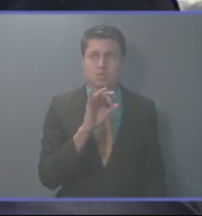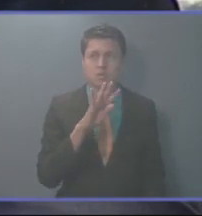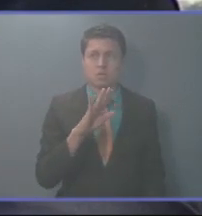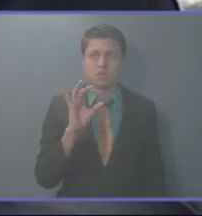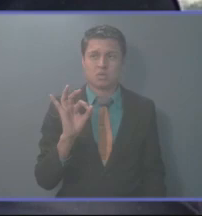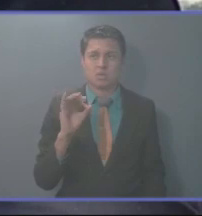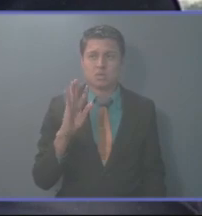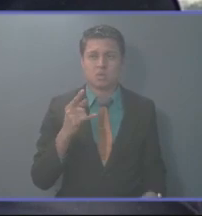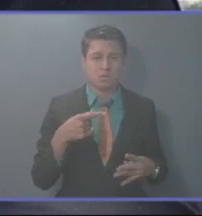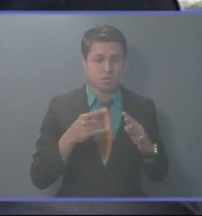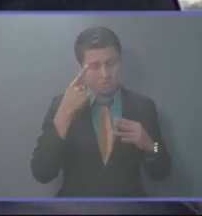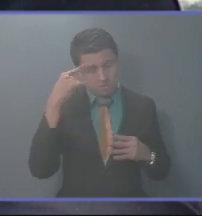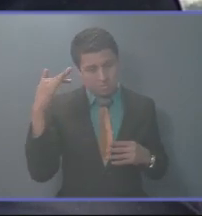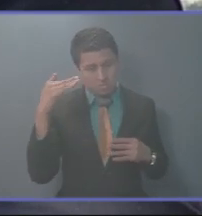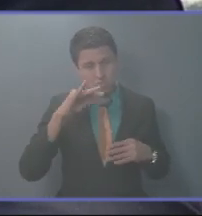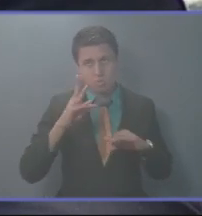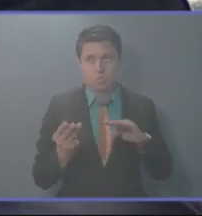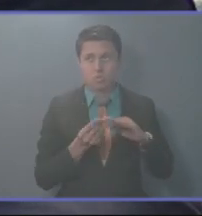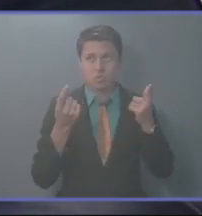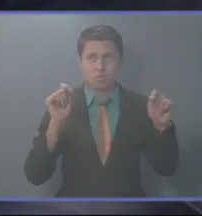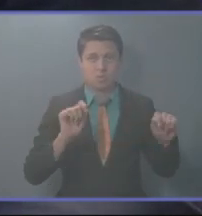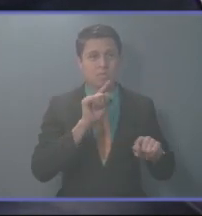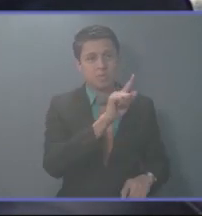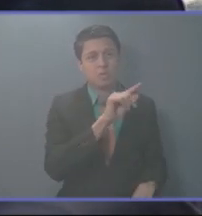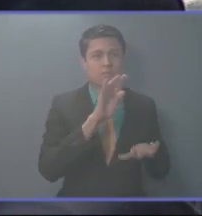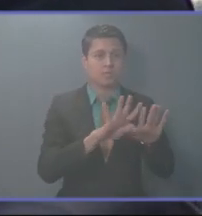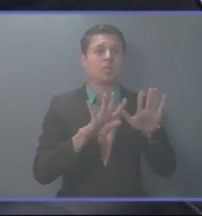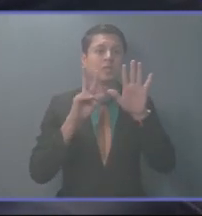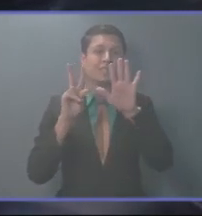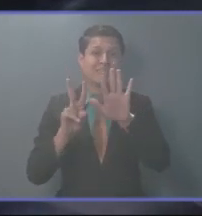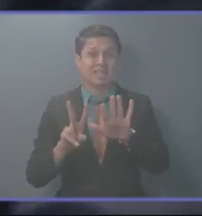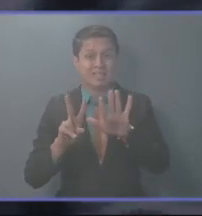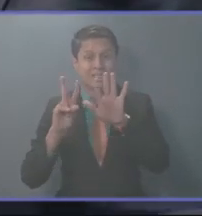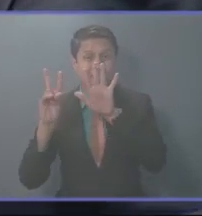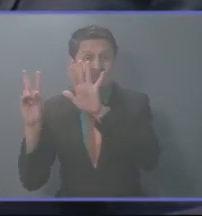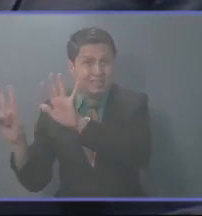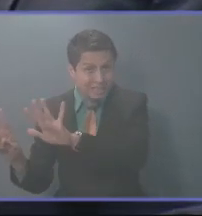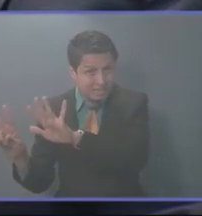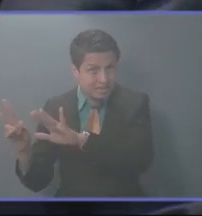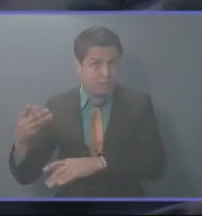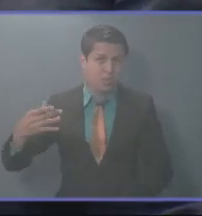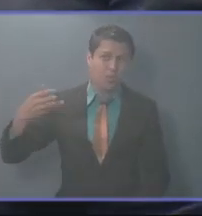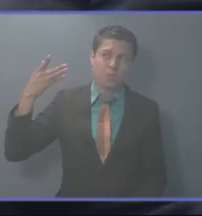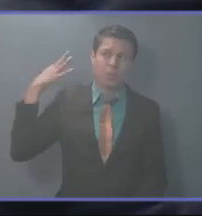1949 y su protocolo adicional 2 de 1977.